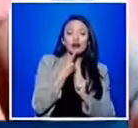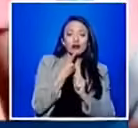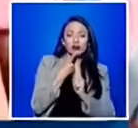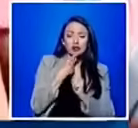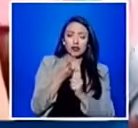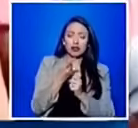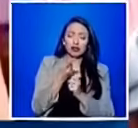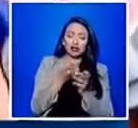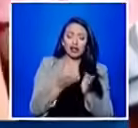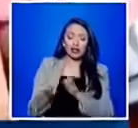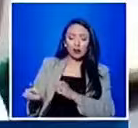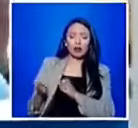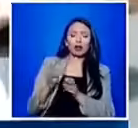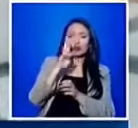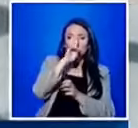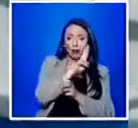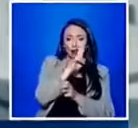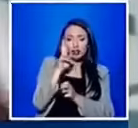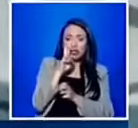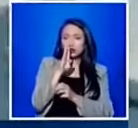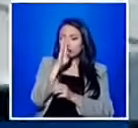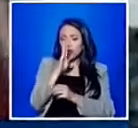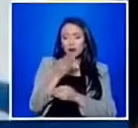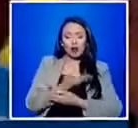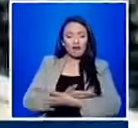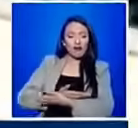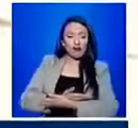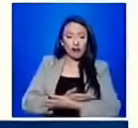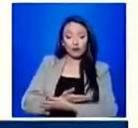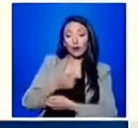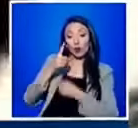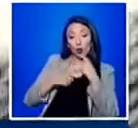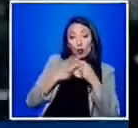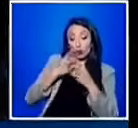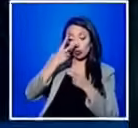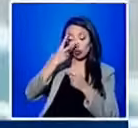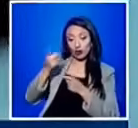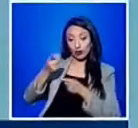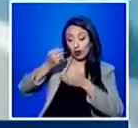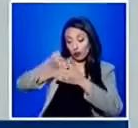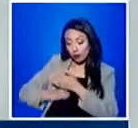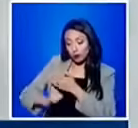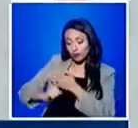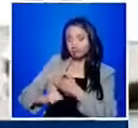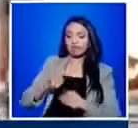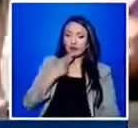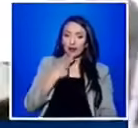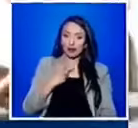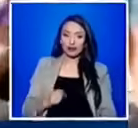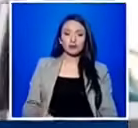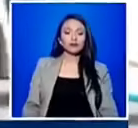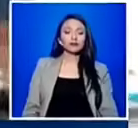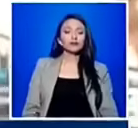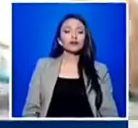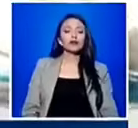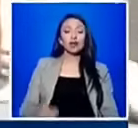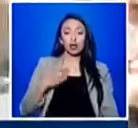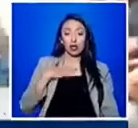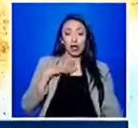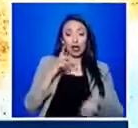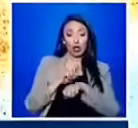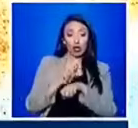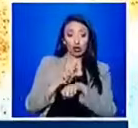entre terapistas y ejercicios de rehabilitación, porque al momento de su nacimiento hubo un incidente que le marcó la vida. El